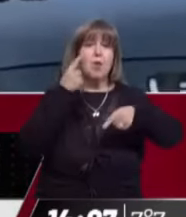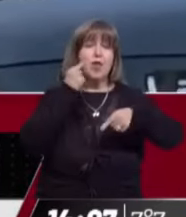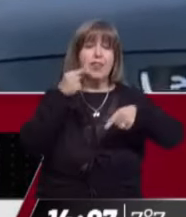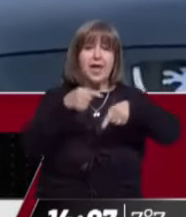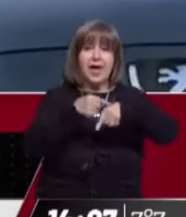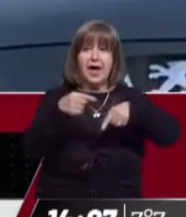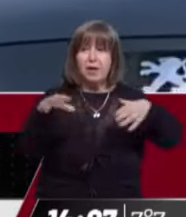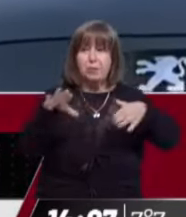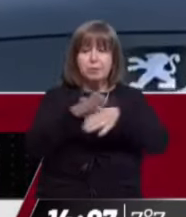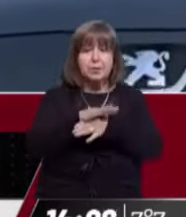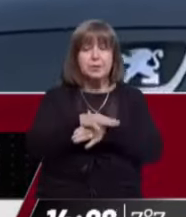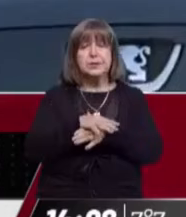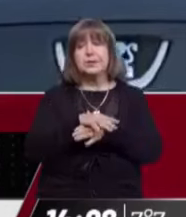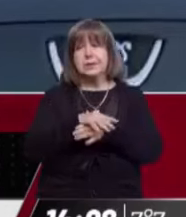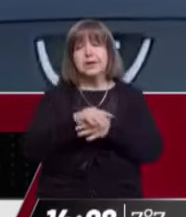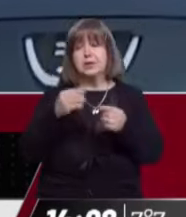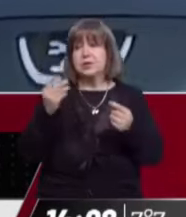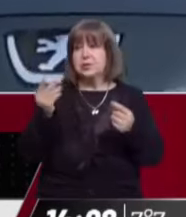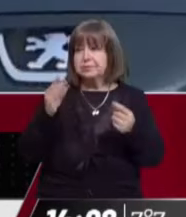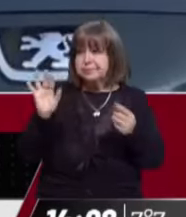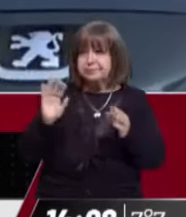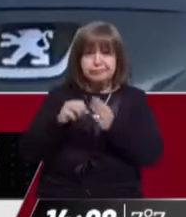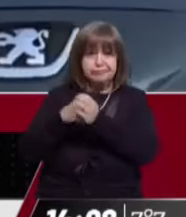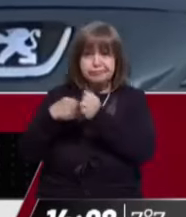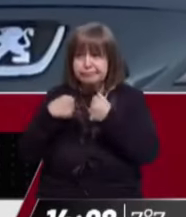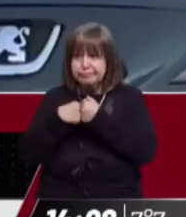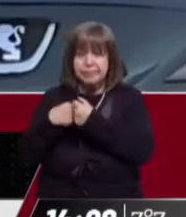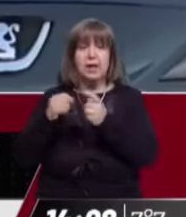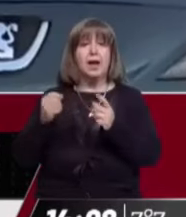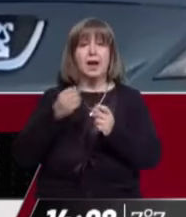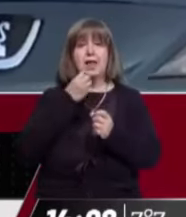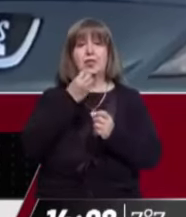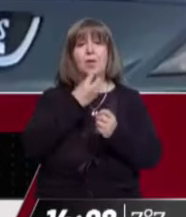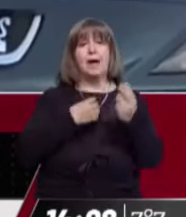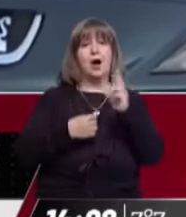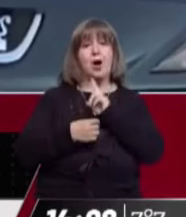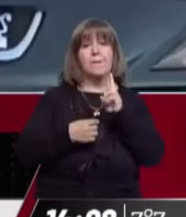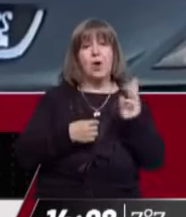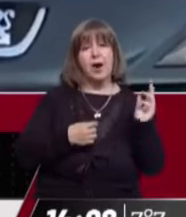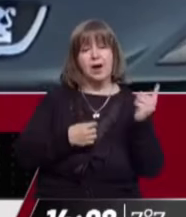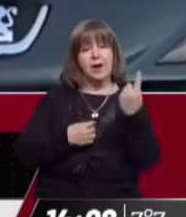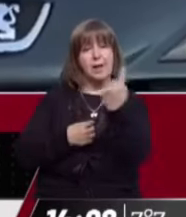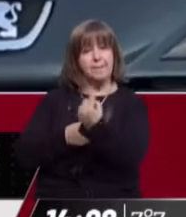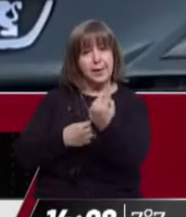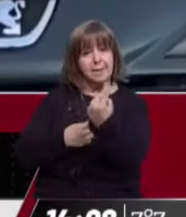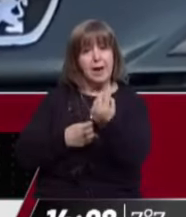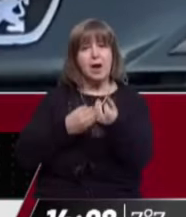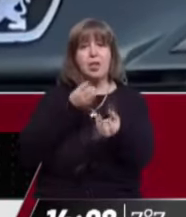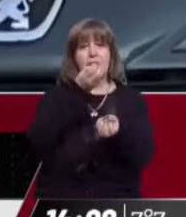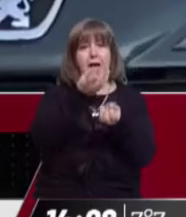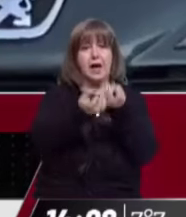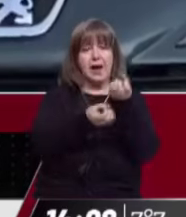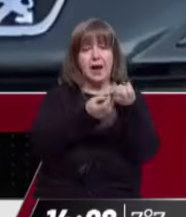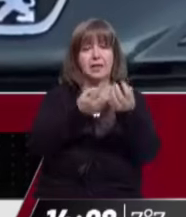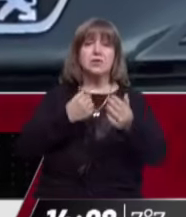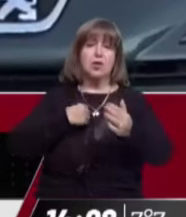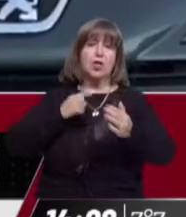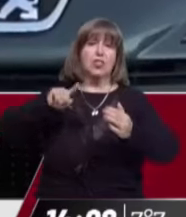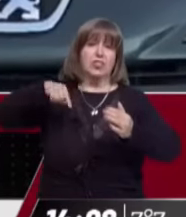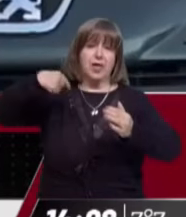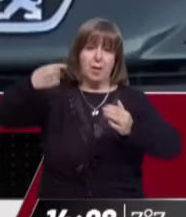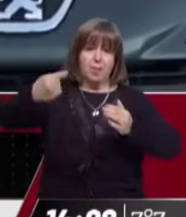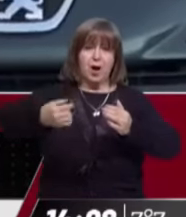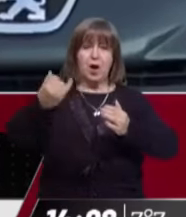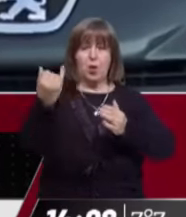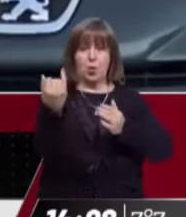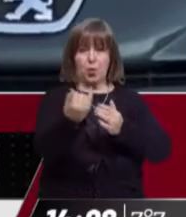el abuso sexual contra las mujeres, sabemos el tormento que muchas de las mujeres padecen y no quisimos dejar de darle la oportunidad para que